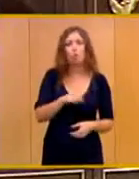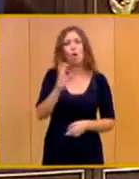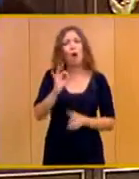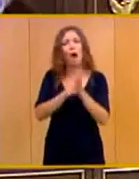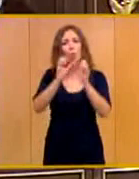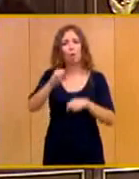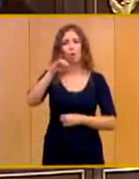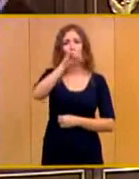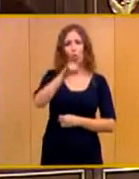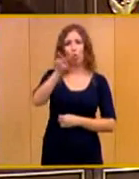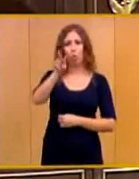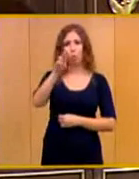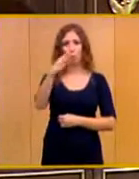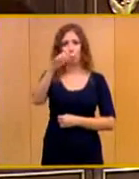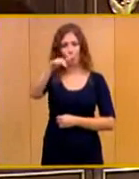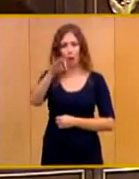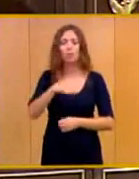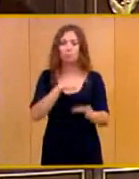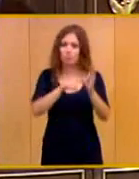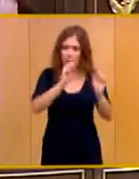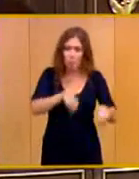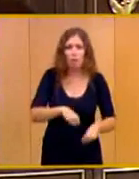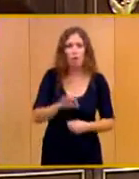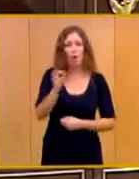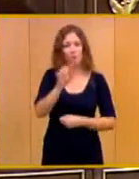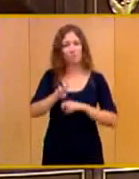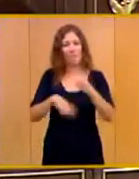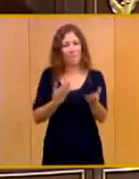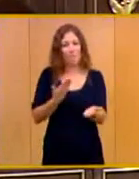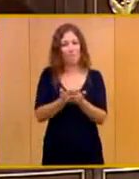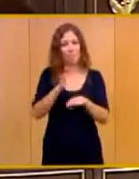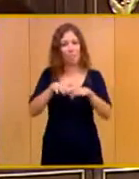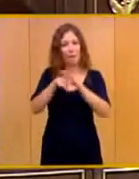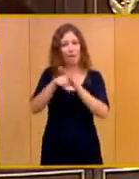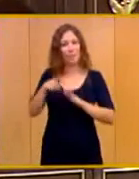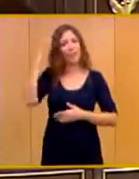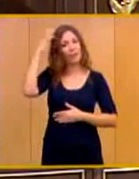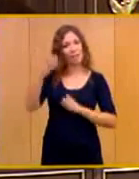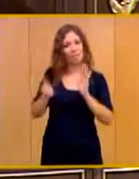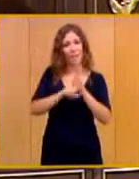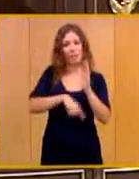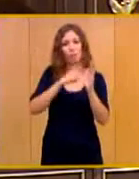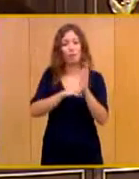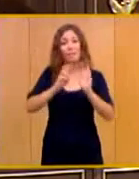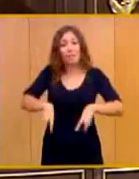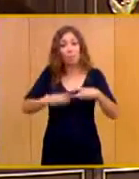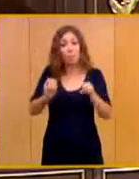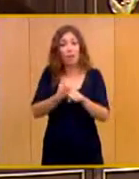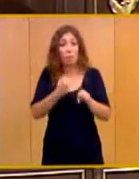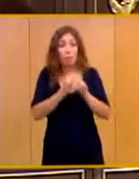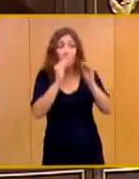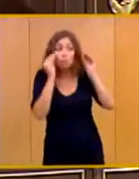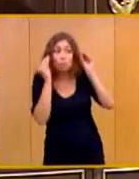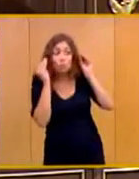Zurbano? ¿Acaso no vamos a aportar nuestras enmiendas en la tramitación del decreto ley de reforma laboral que usted ni siquiera